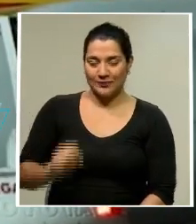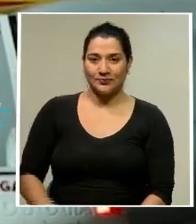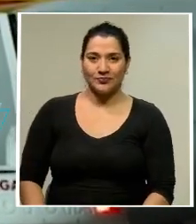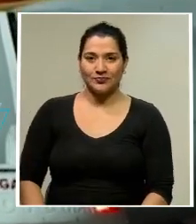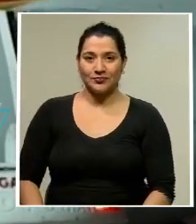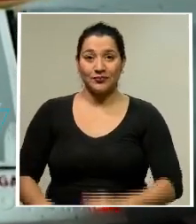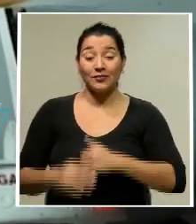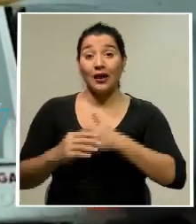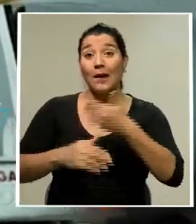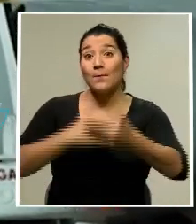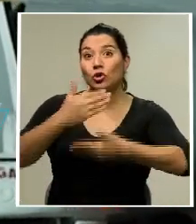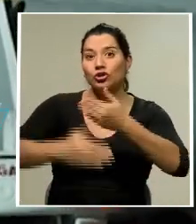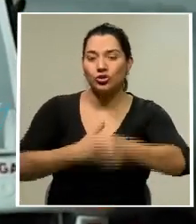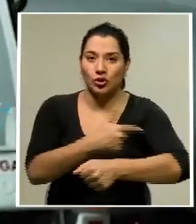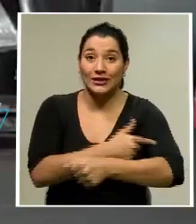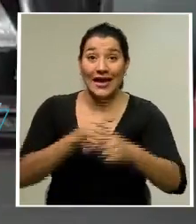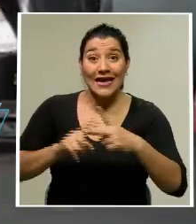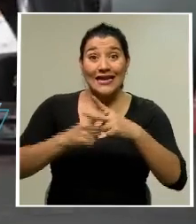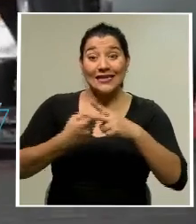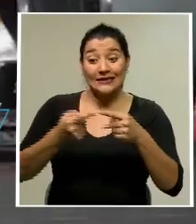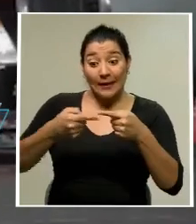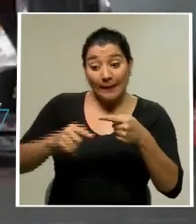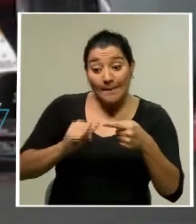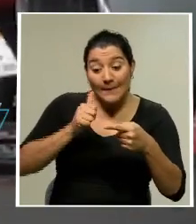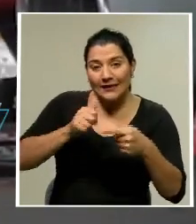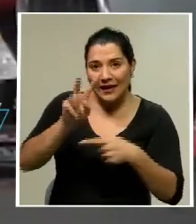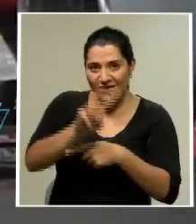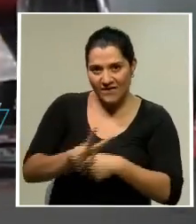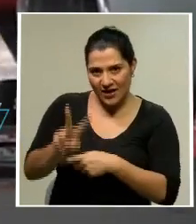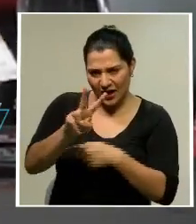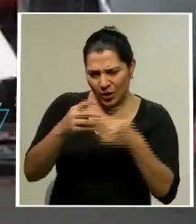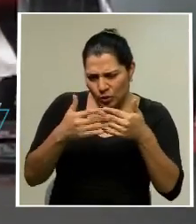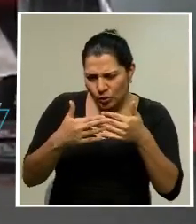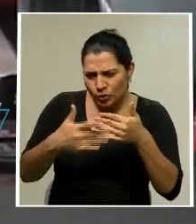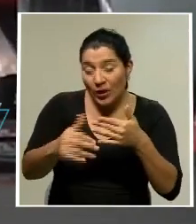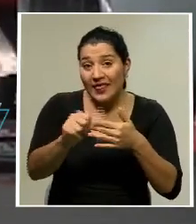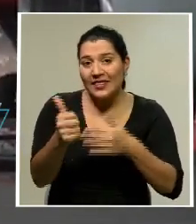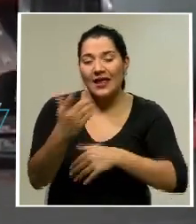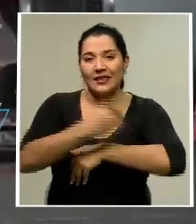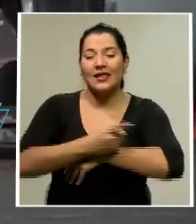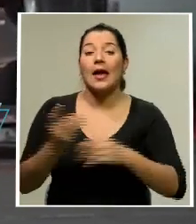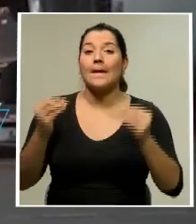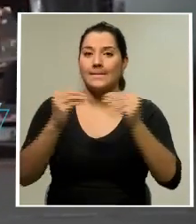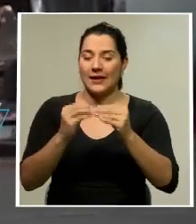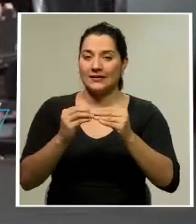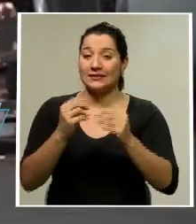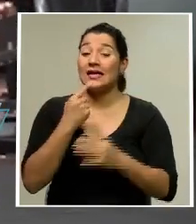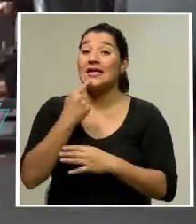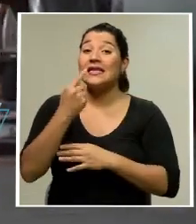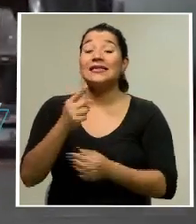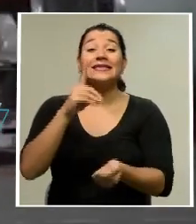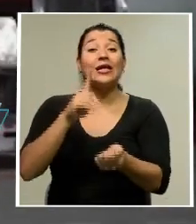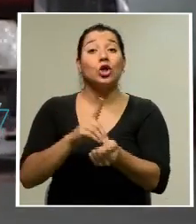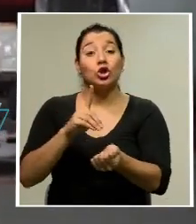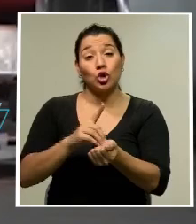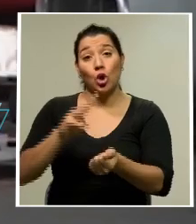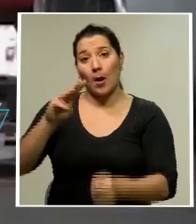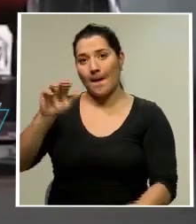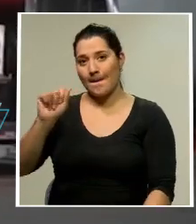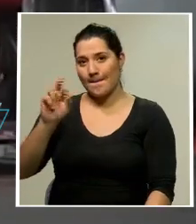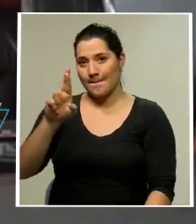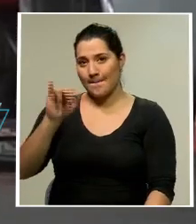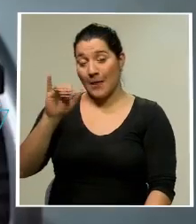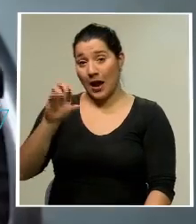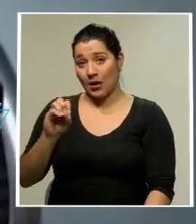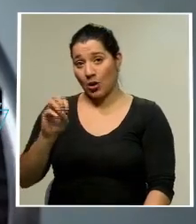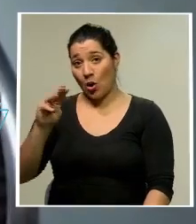La campaña masiva dará inicio este viernes y continuará por un plazo de 10 días más. Según manifestó el doctor Mario Mora, director del